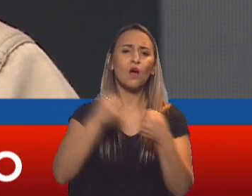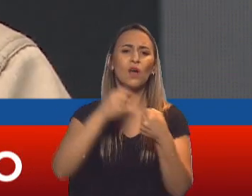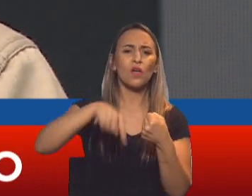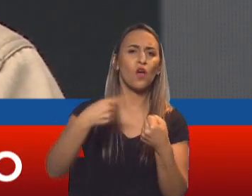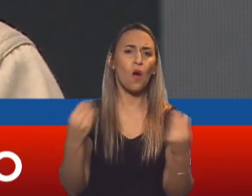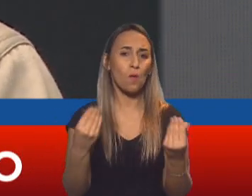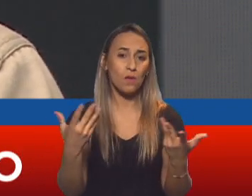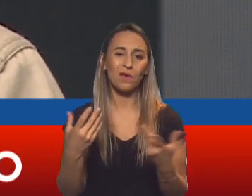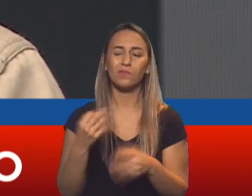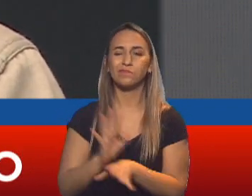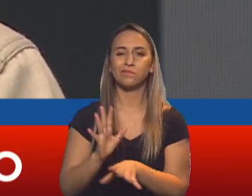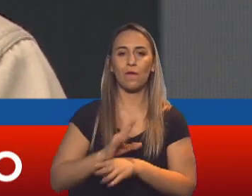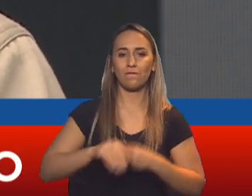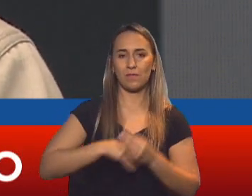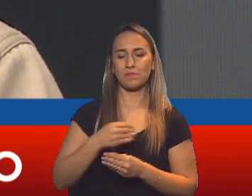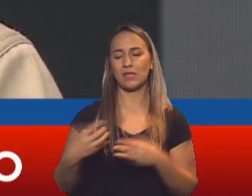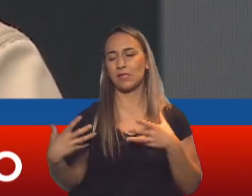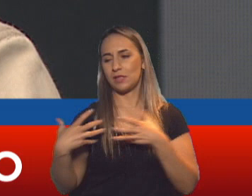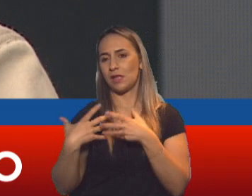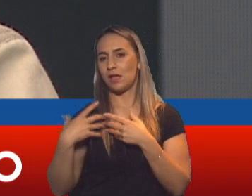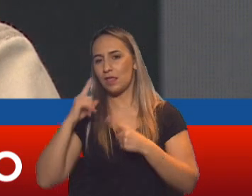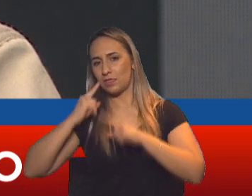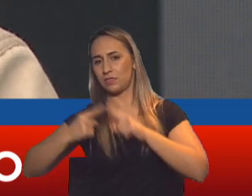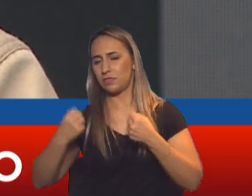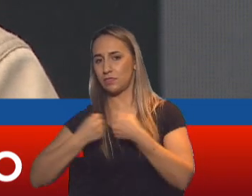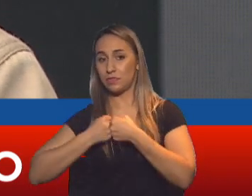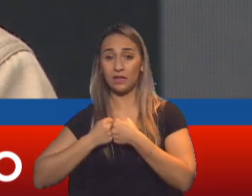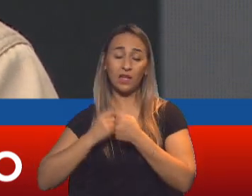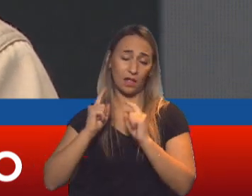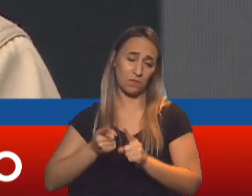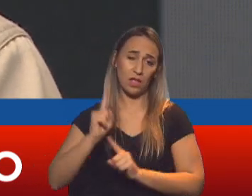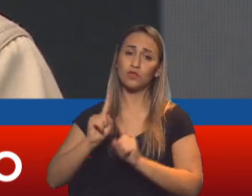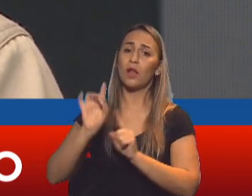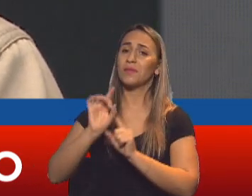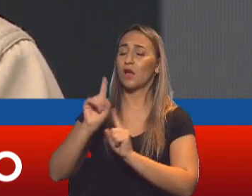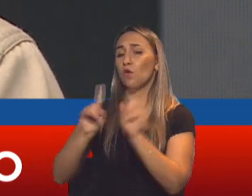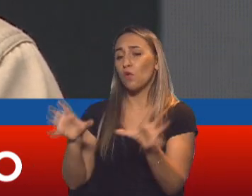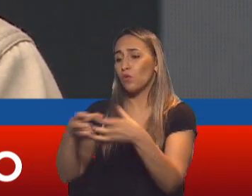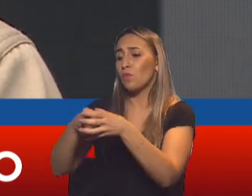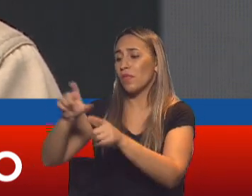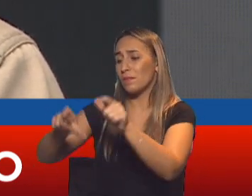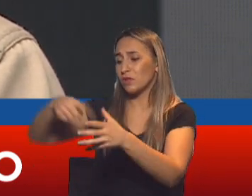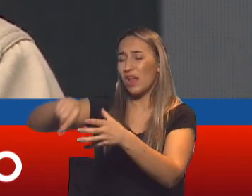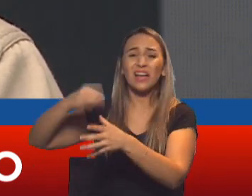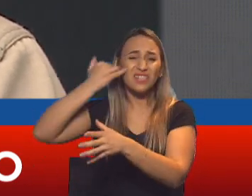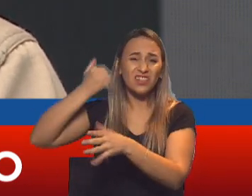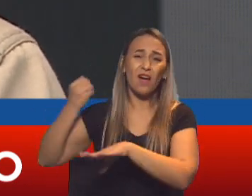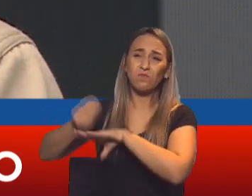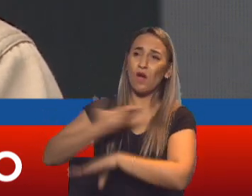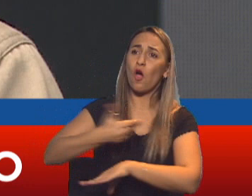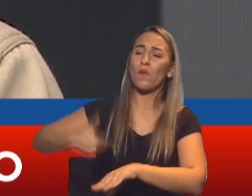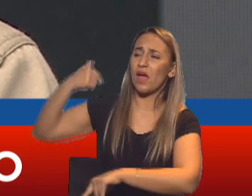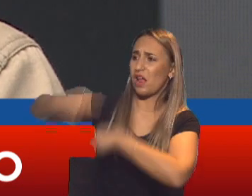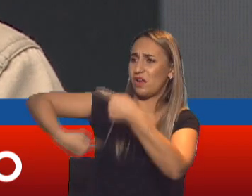en acuerdos familiares, así que, y también de una clase, ¿no?, que se han transformado y que han venido gobernando de